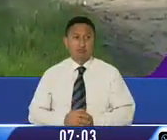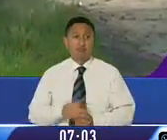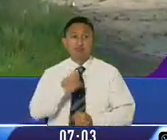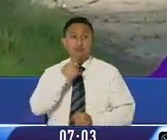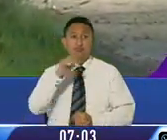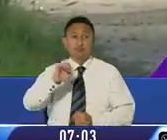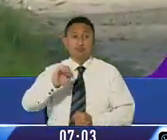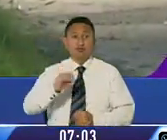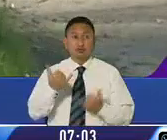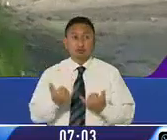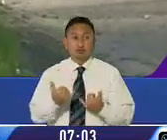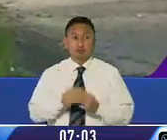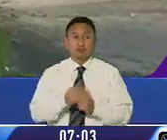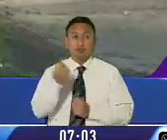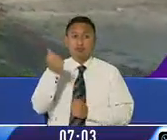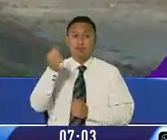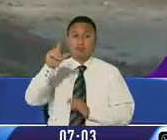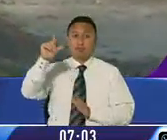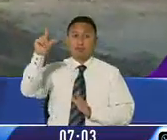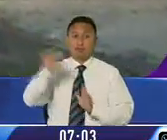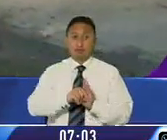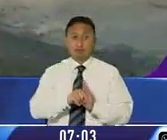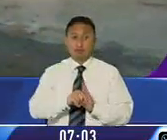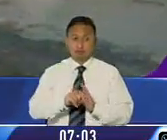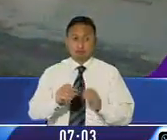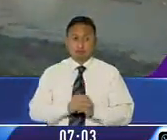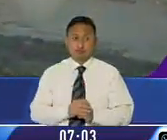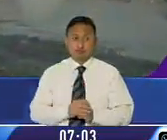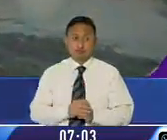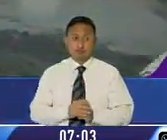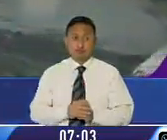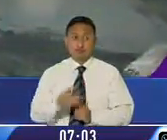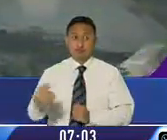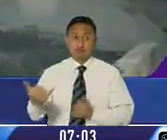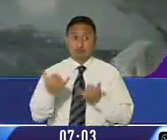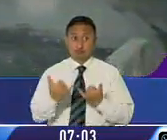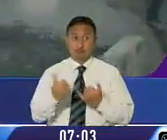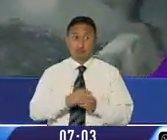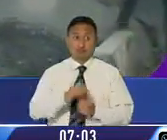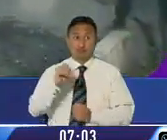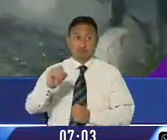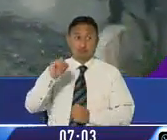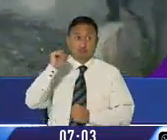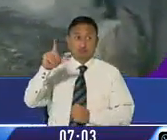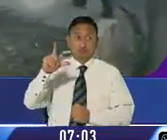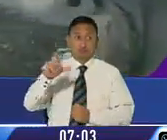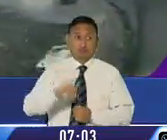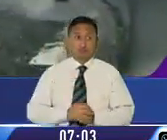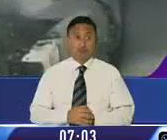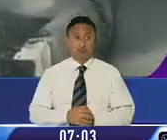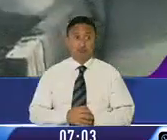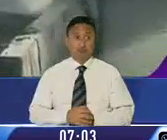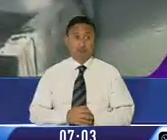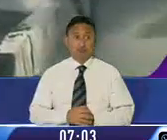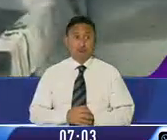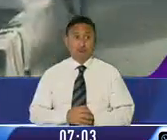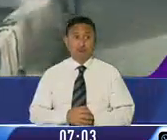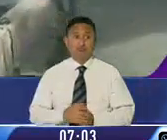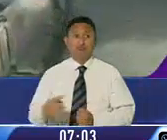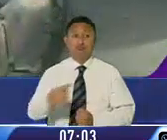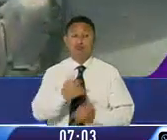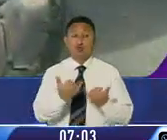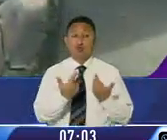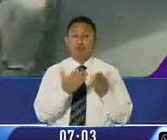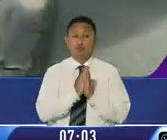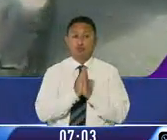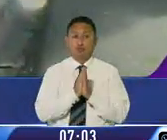debe reducirse aún más, pues los costos son demasiado elevados, ha encarecido la vida y esa es la petición.